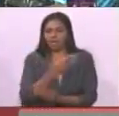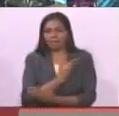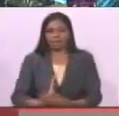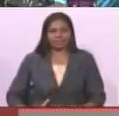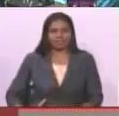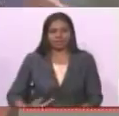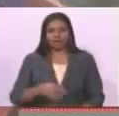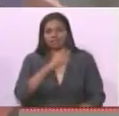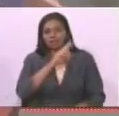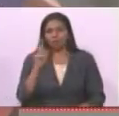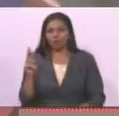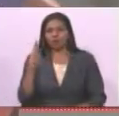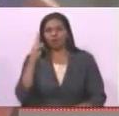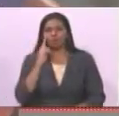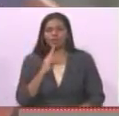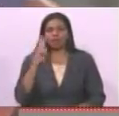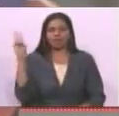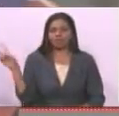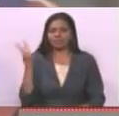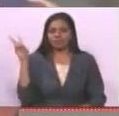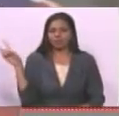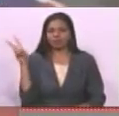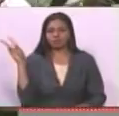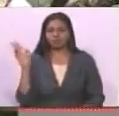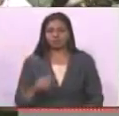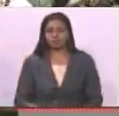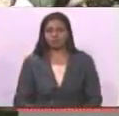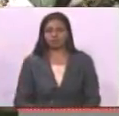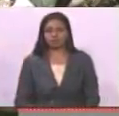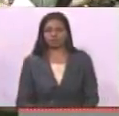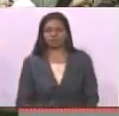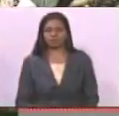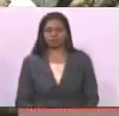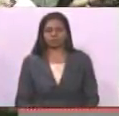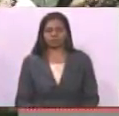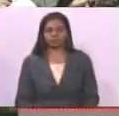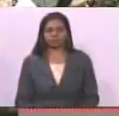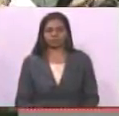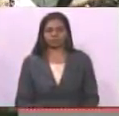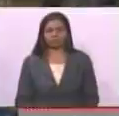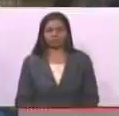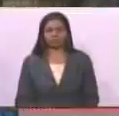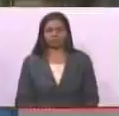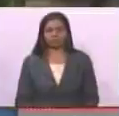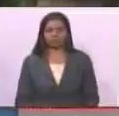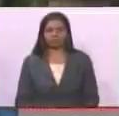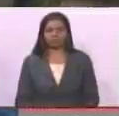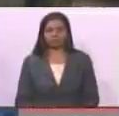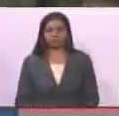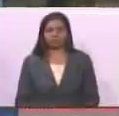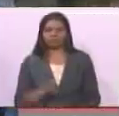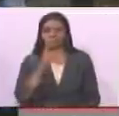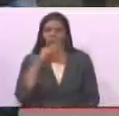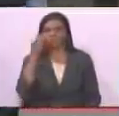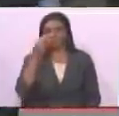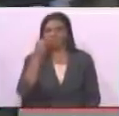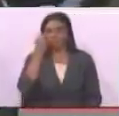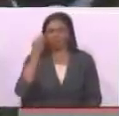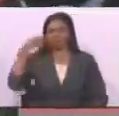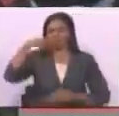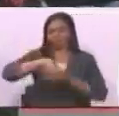presidente de la República Bolivariana de Venezuela. No el que ustedes quieren imponer.